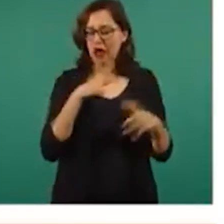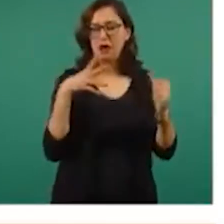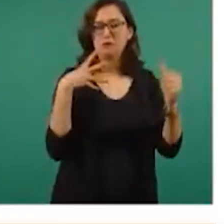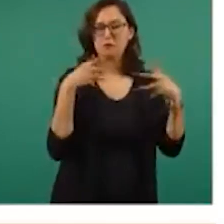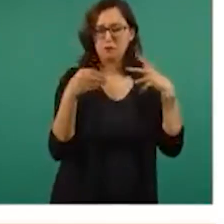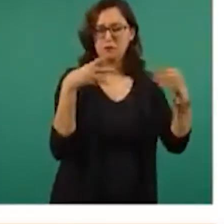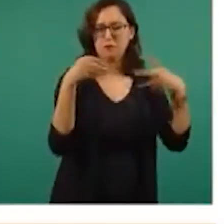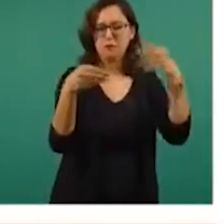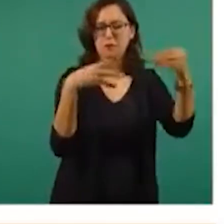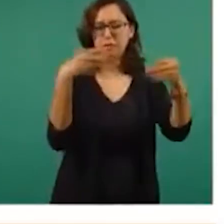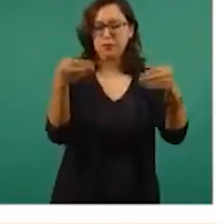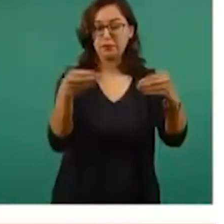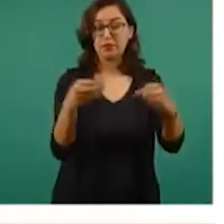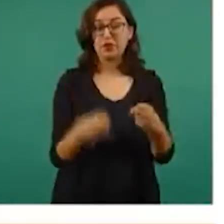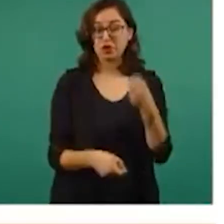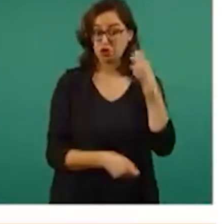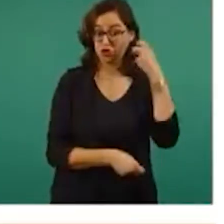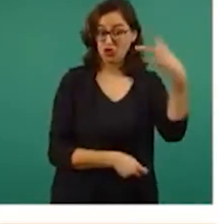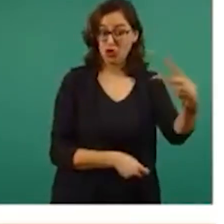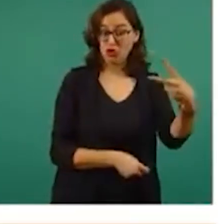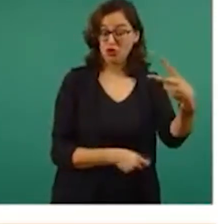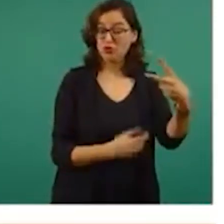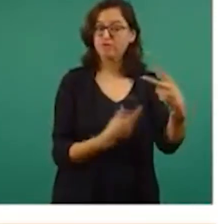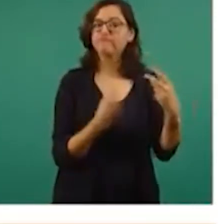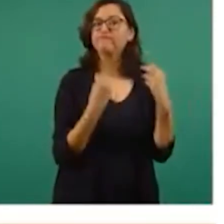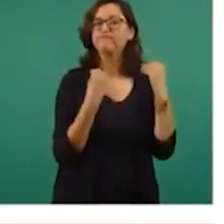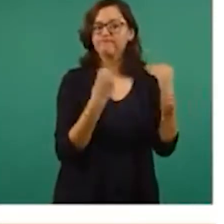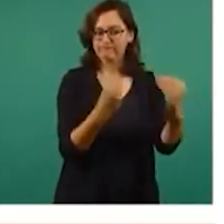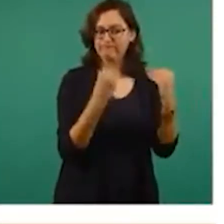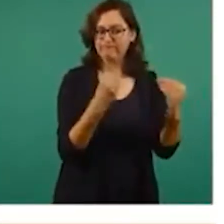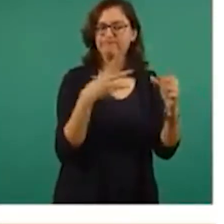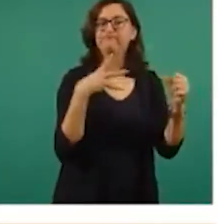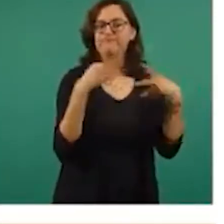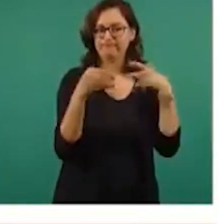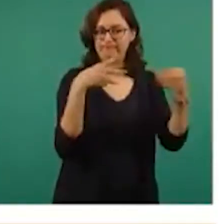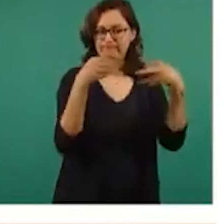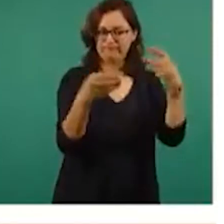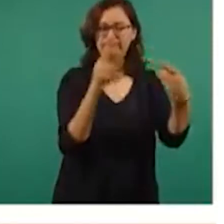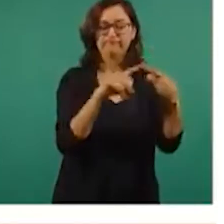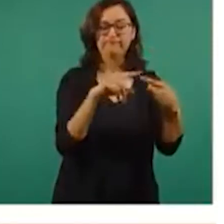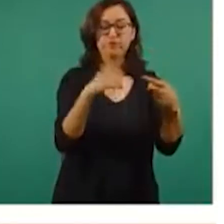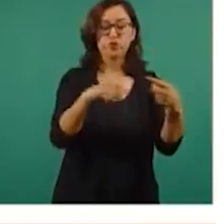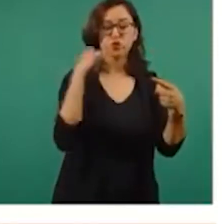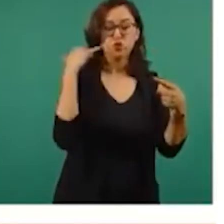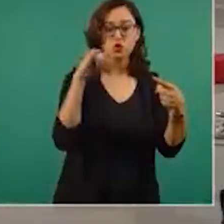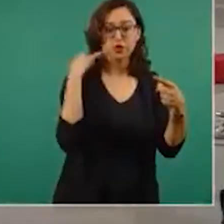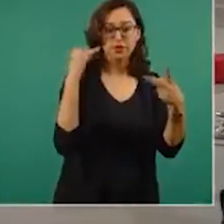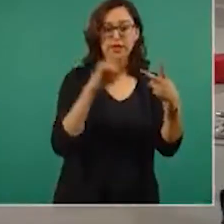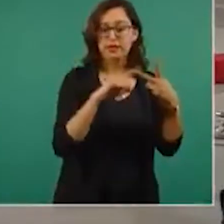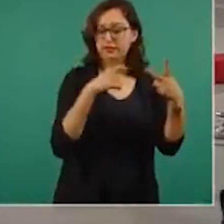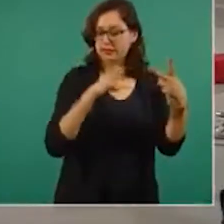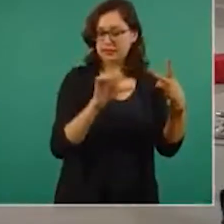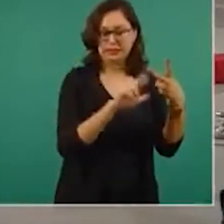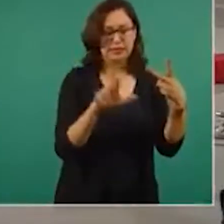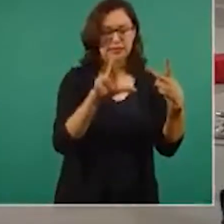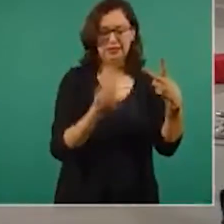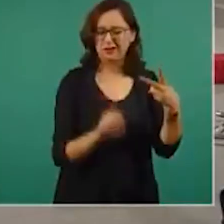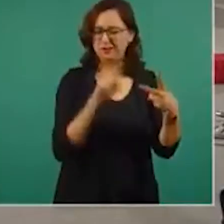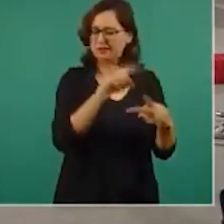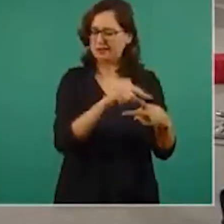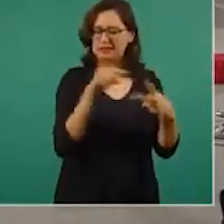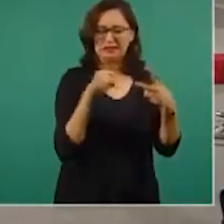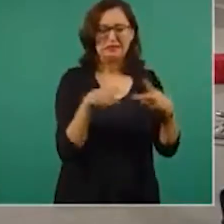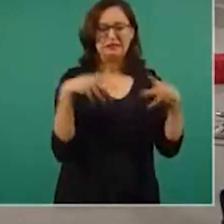es un incremento muy sustancial, y es la península de Yucatán, es Quintana Roo y Yucatán, hay un